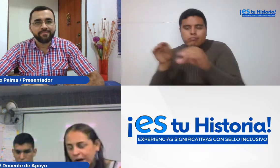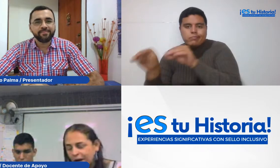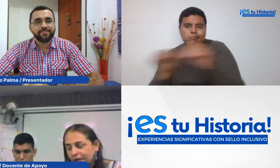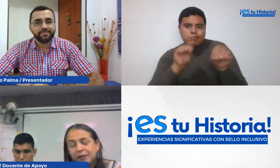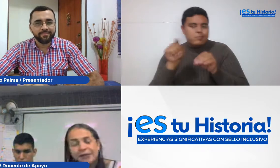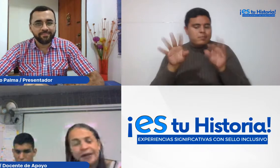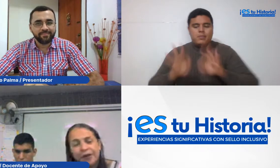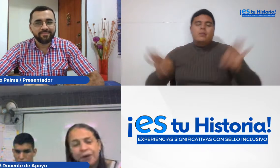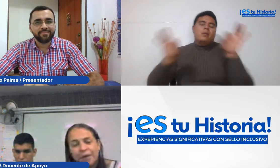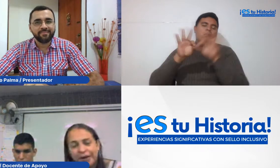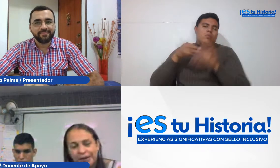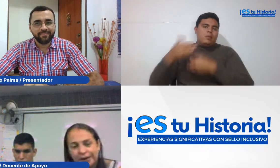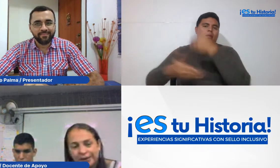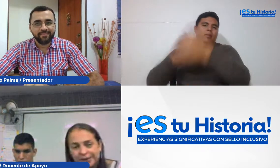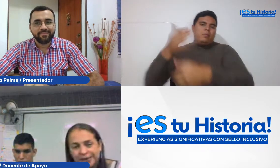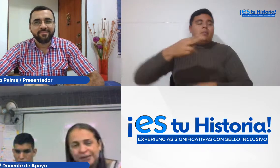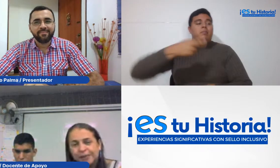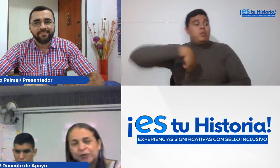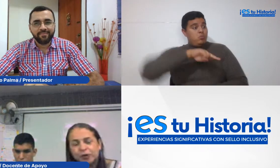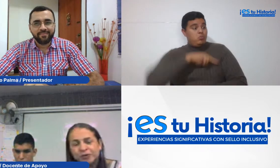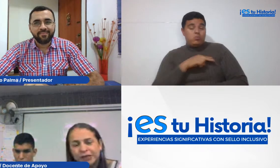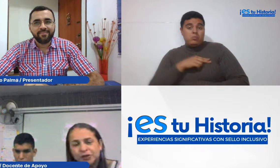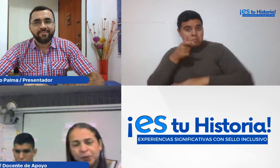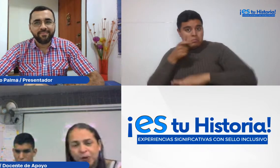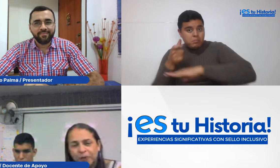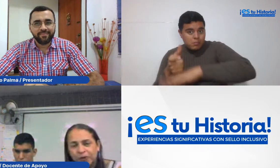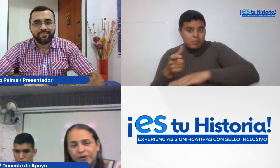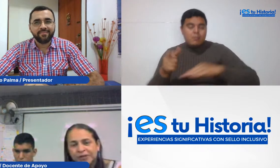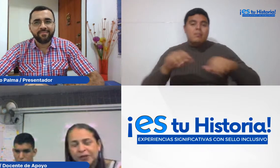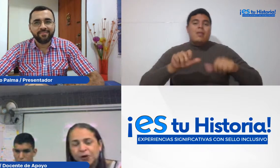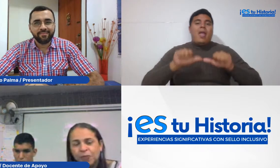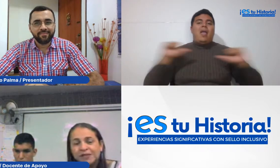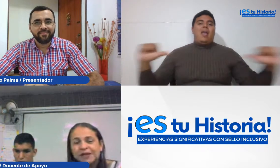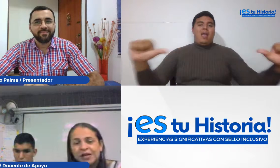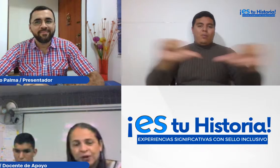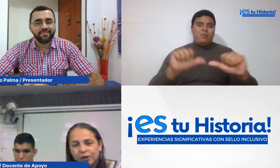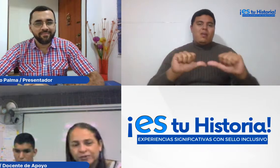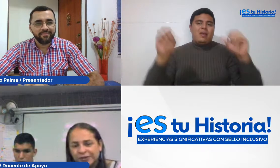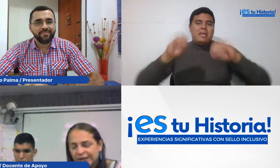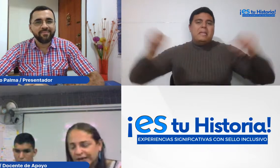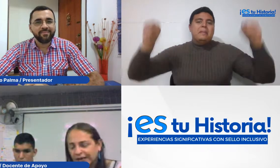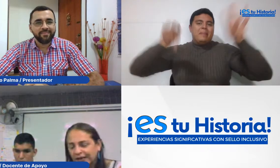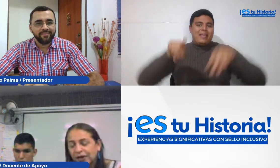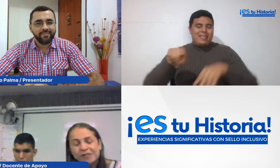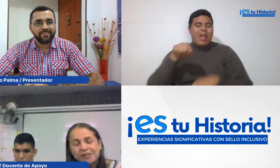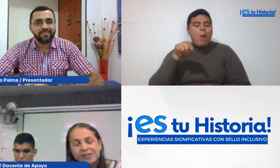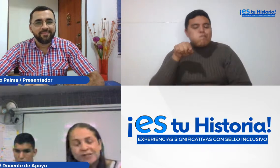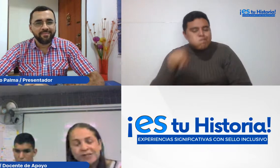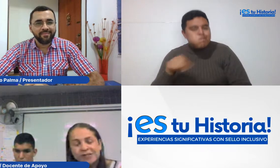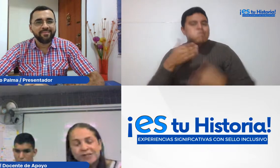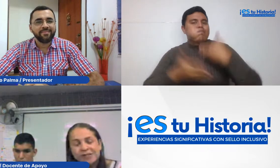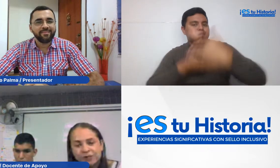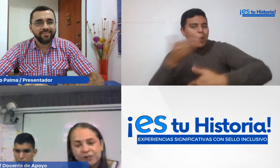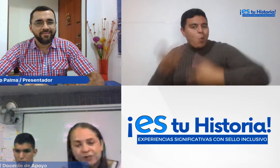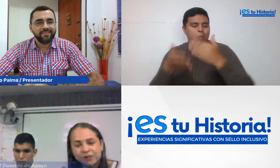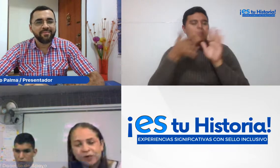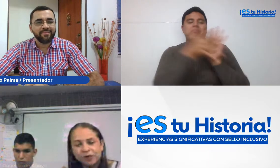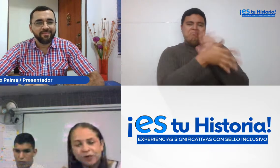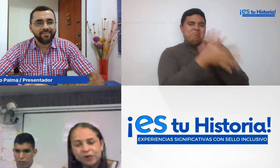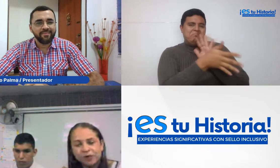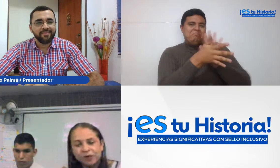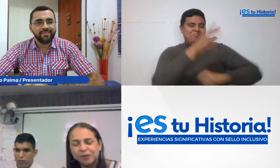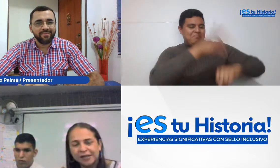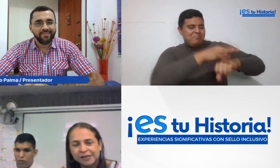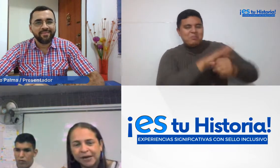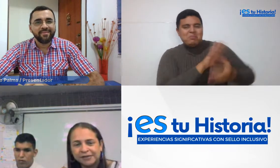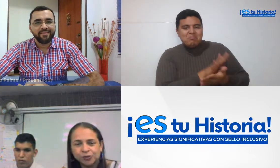nosotros vamos a través del aula mágica, le vamos a ir contando poco a poco cómo hacer el logro, cómo es el proceso.